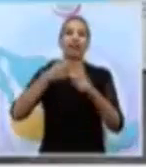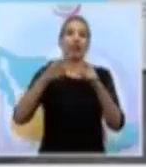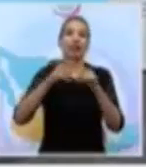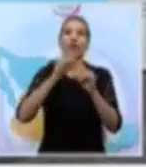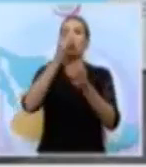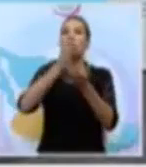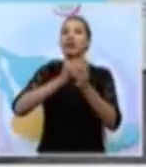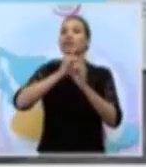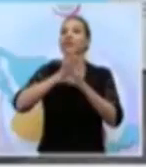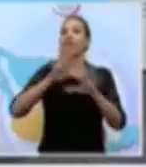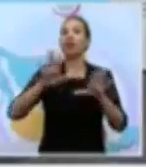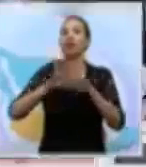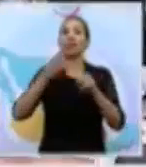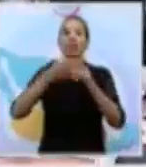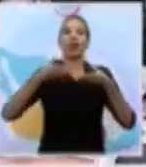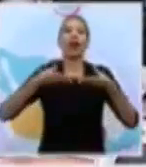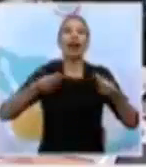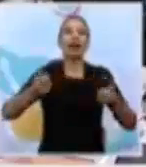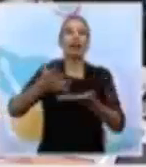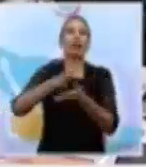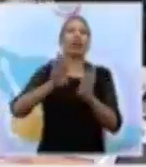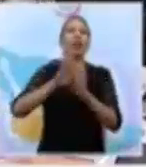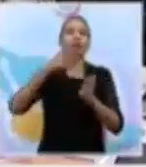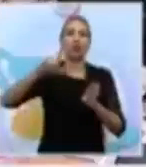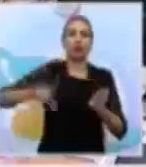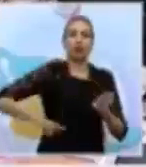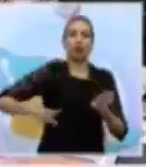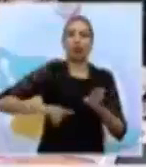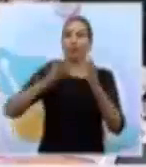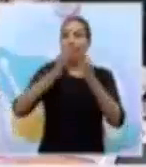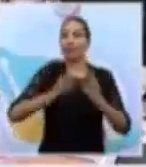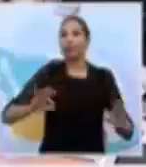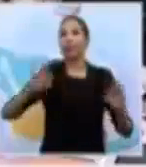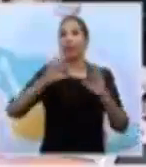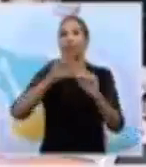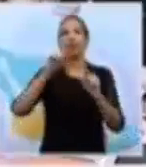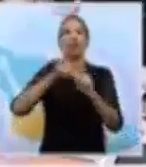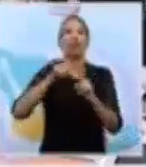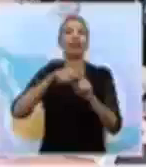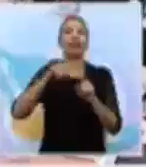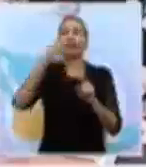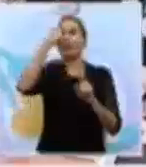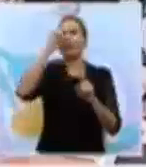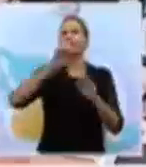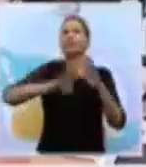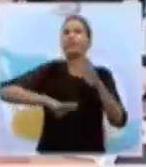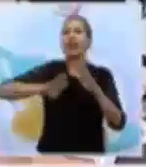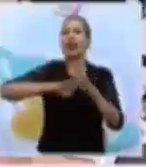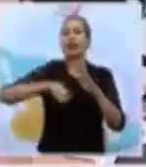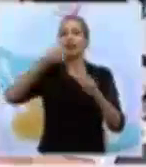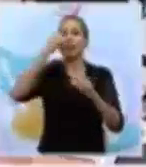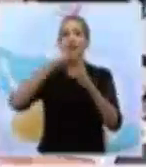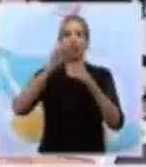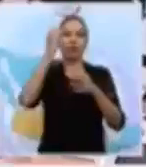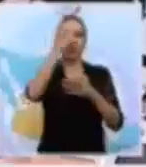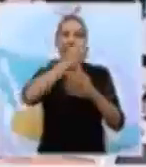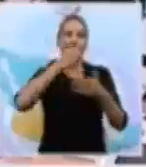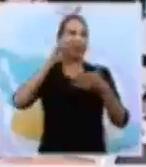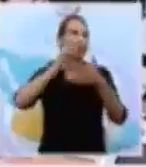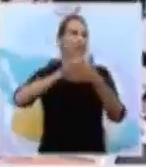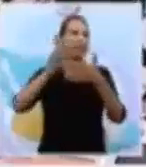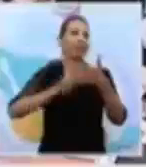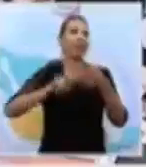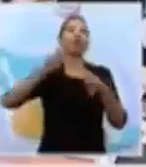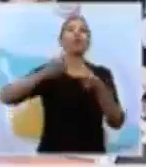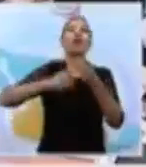informe de equidad en gasto público, muy importante, que básicamente hace un análisis de fondo de